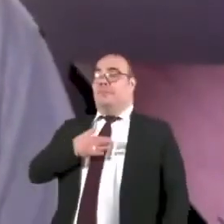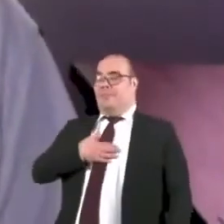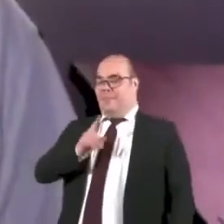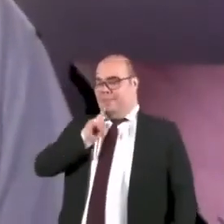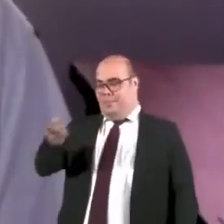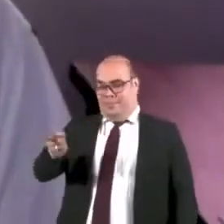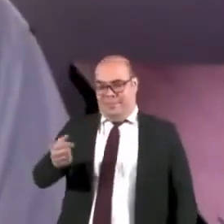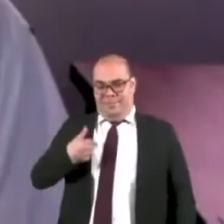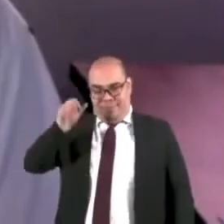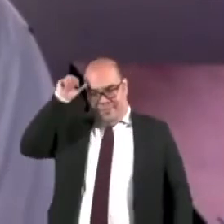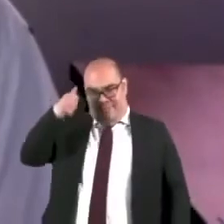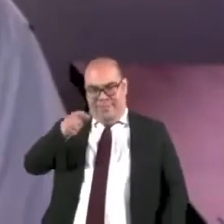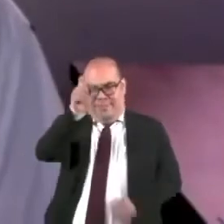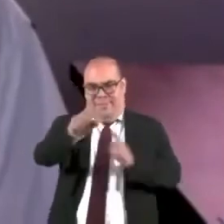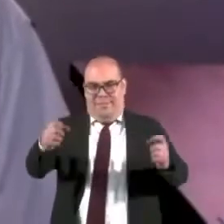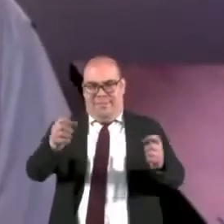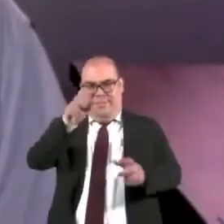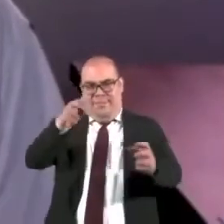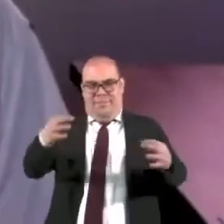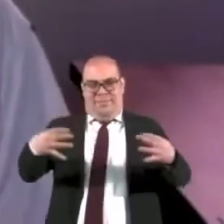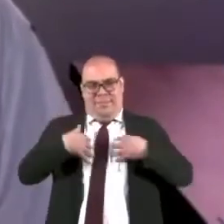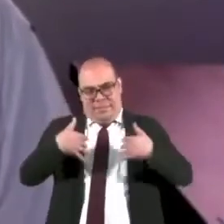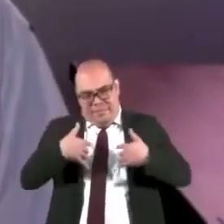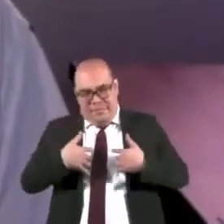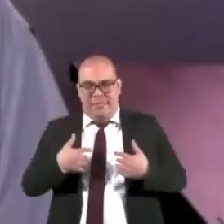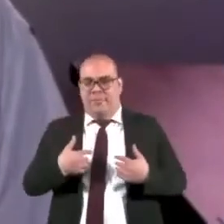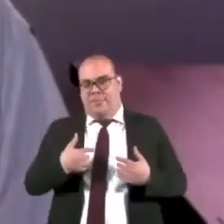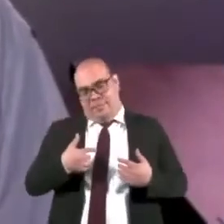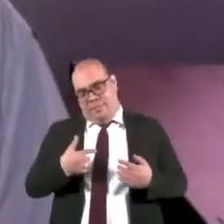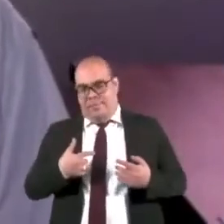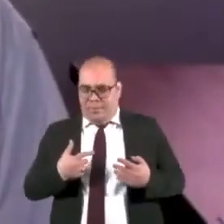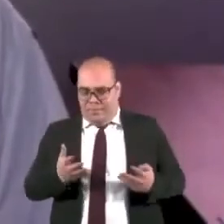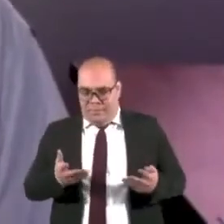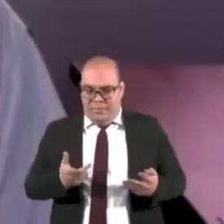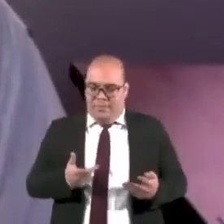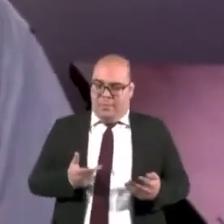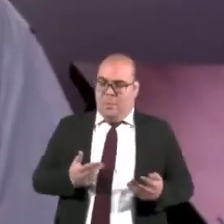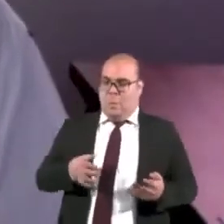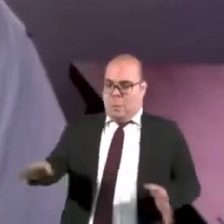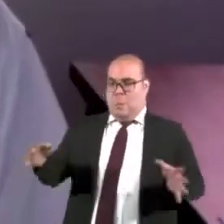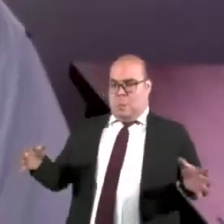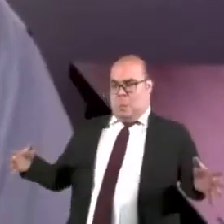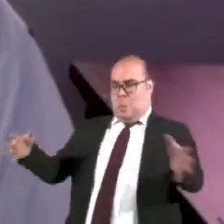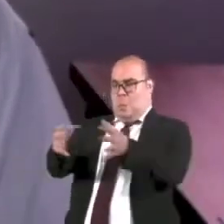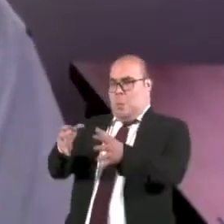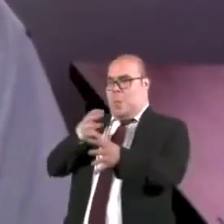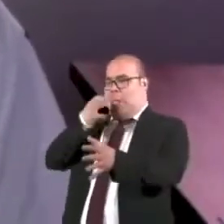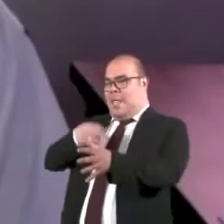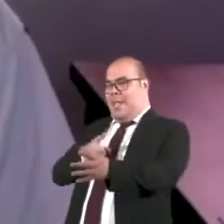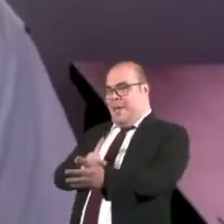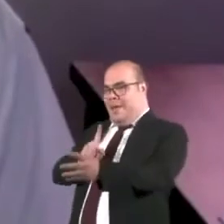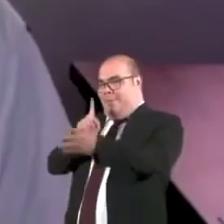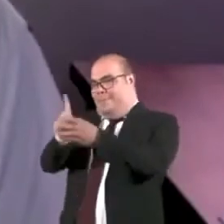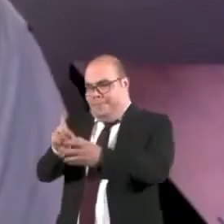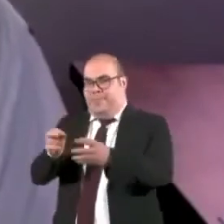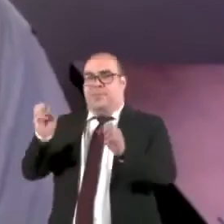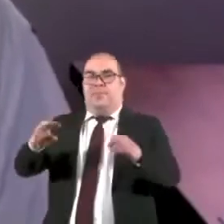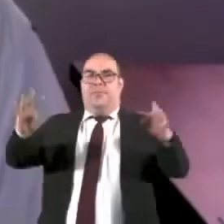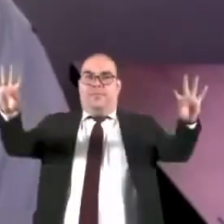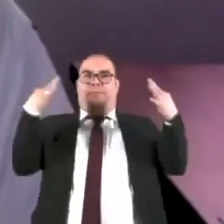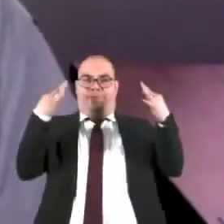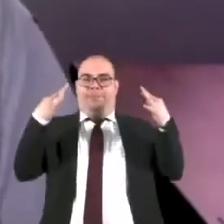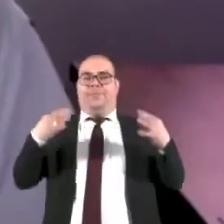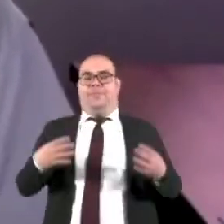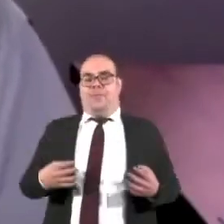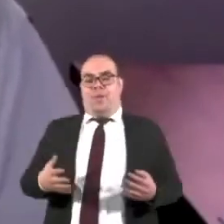decía ante las víctimas que acudía a la Comisión de la Verdad y a la opinión pública en general, pues